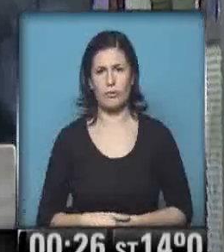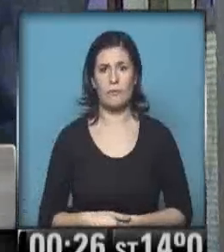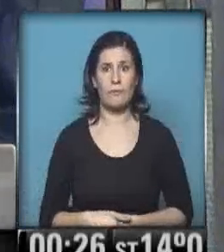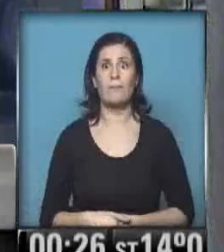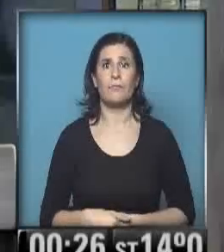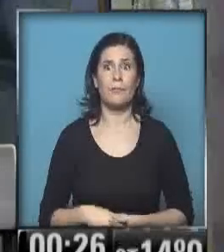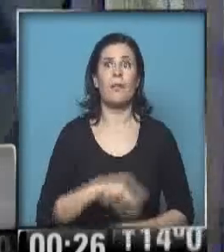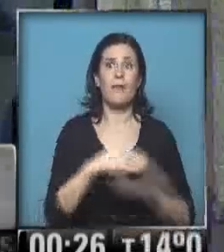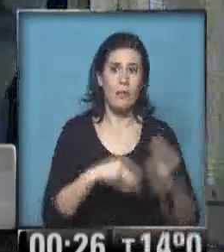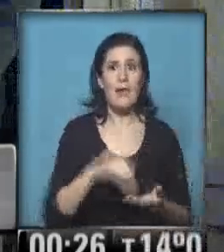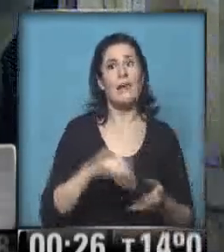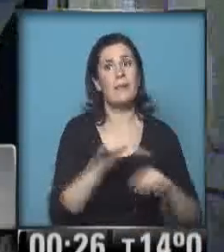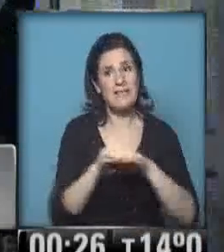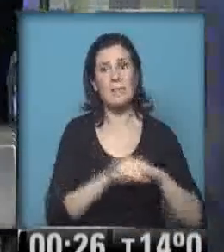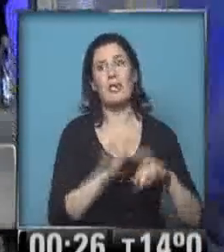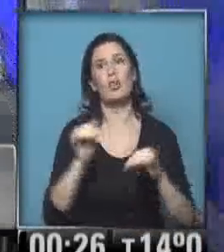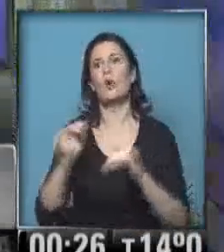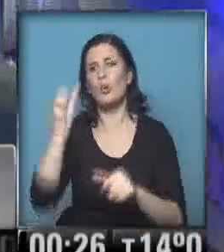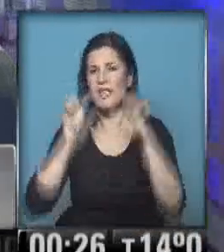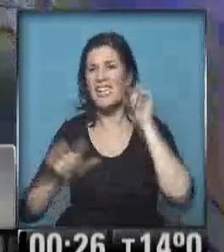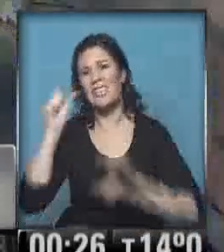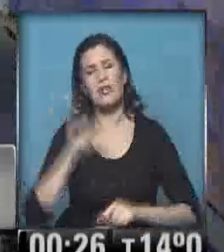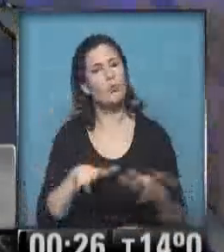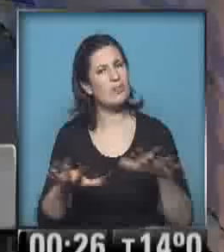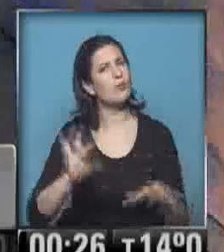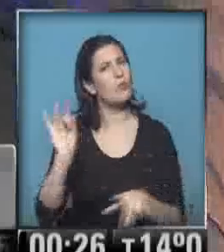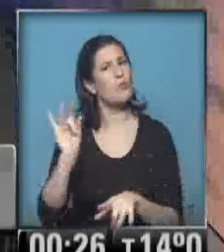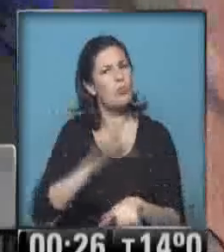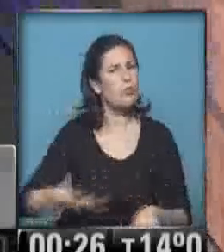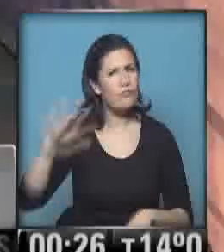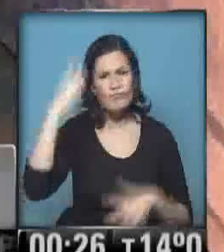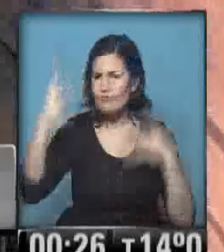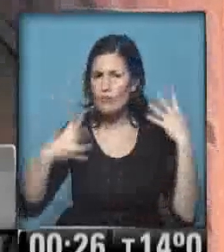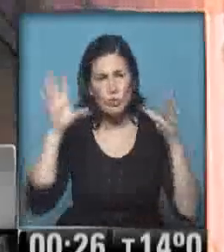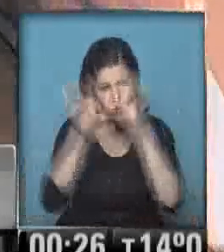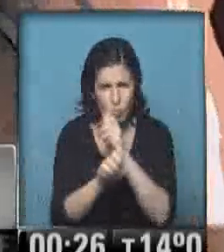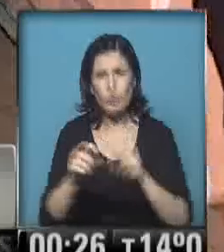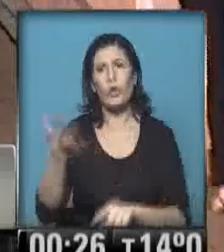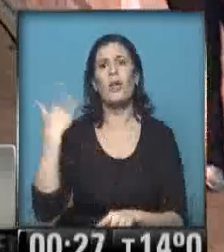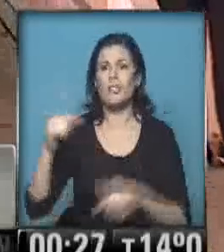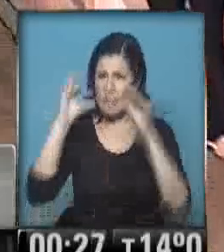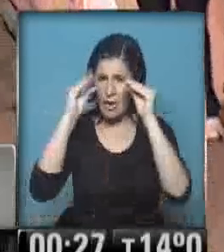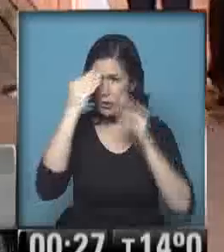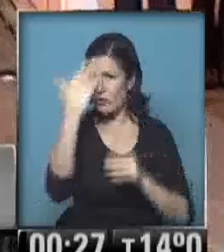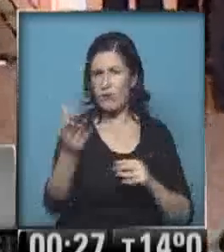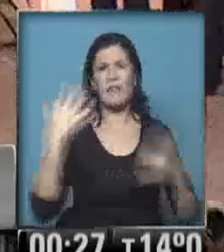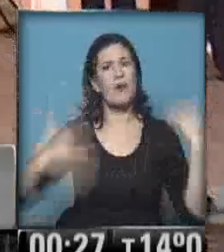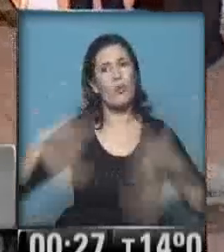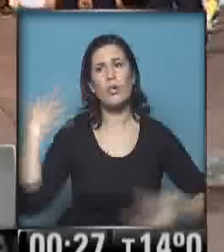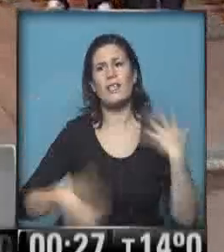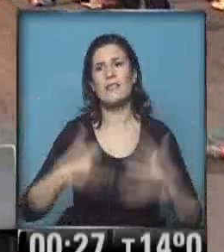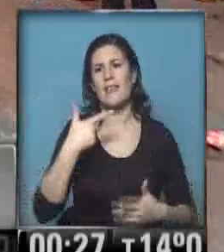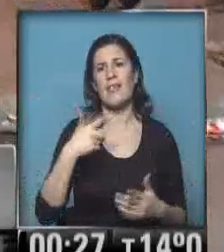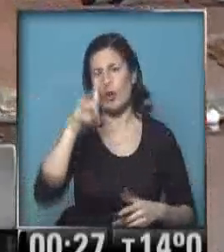Familiares y amigos del joven herido en un confuso episodio se mantenían anoche frente a la guardia del Hospital Santoyani,